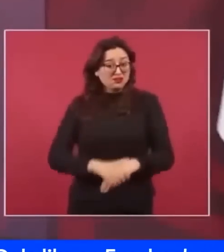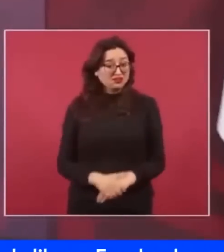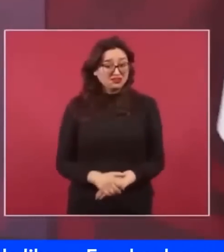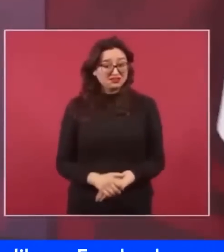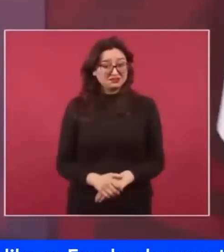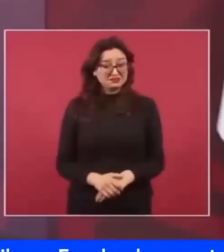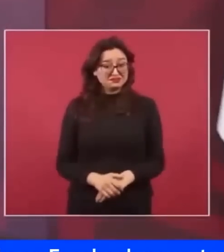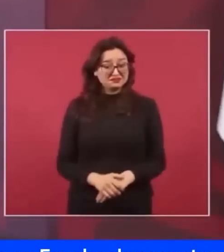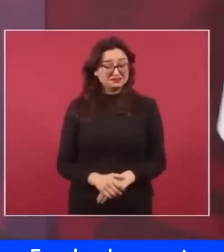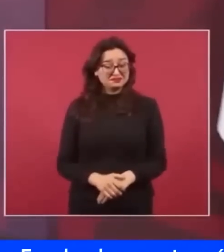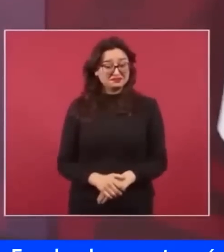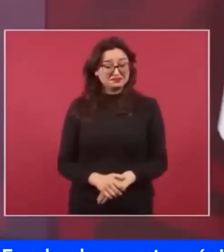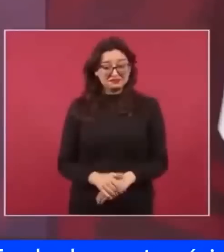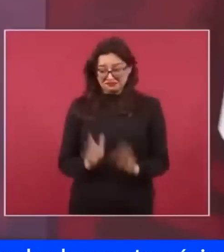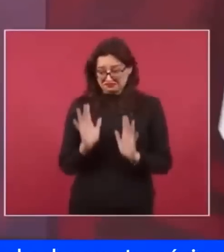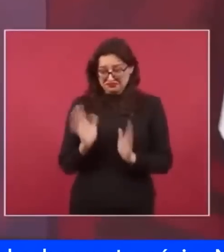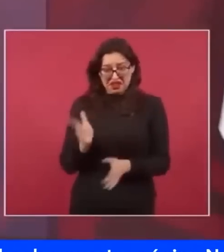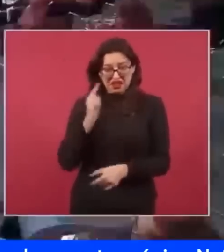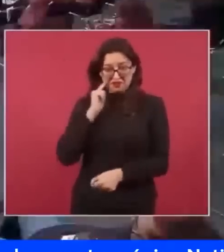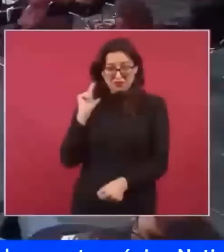de narcotraficantes